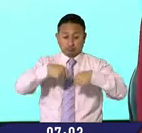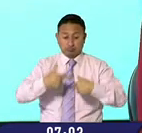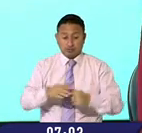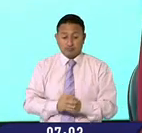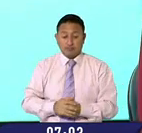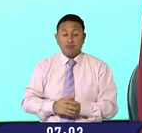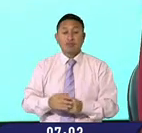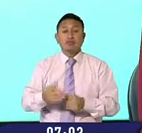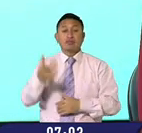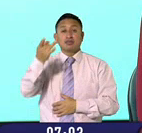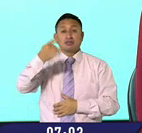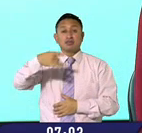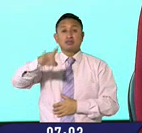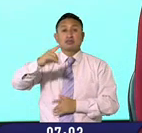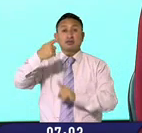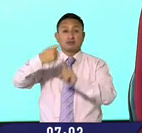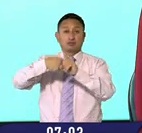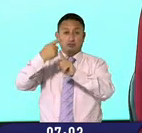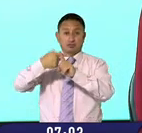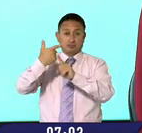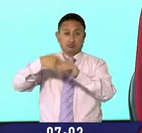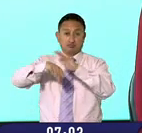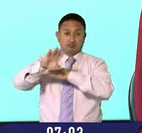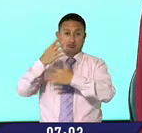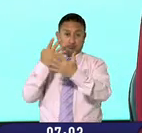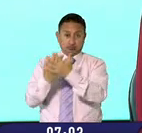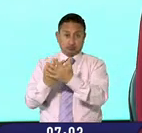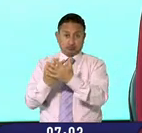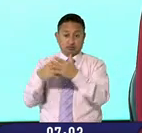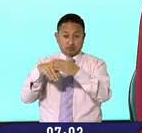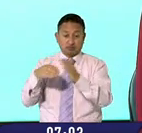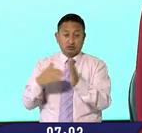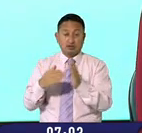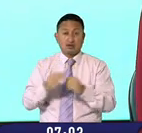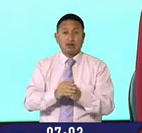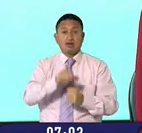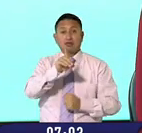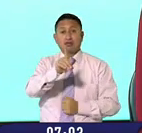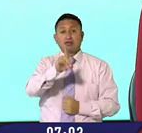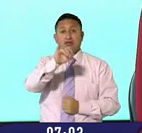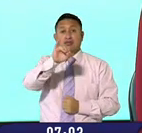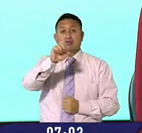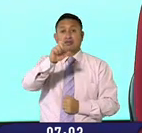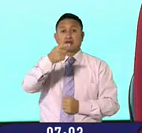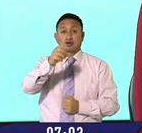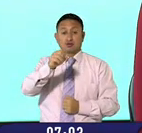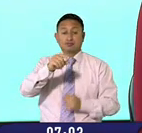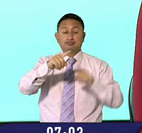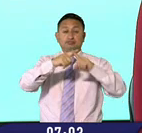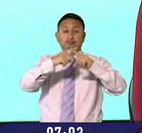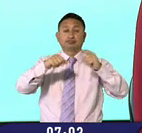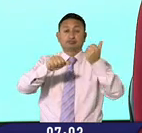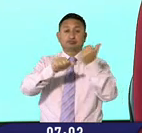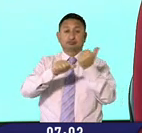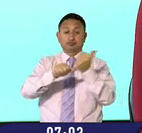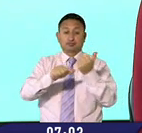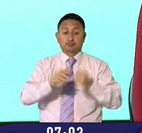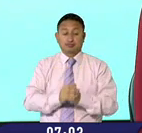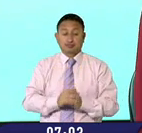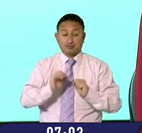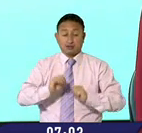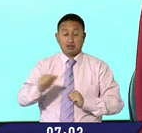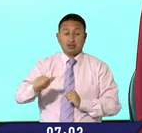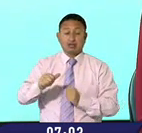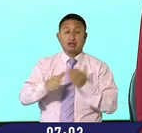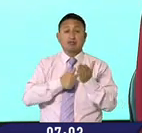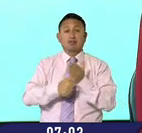privativa de la libertad en contra de Diego Vallejo, ex asesor del exministro del Interior José Serrano, quien ha